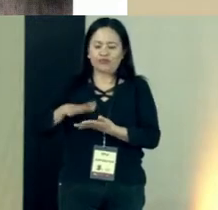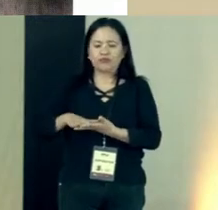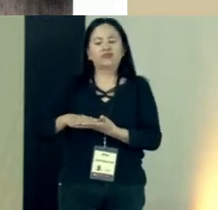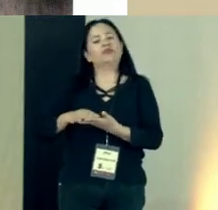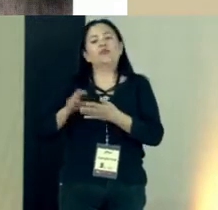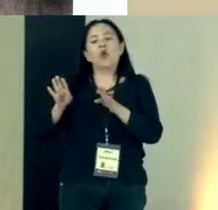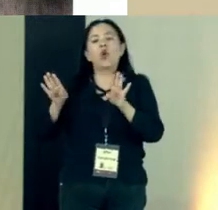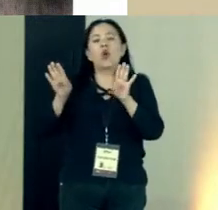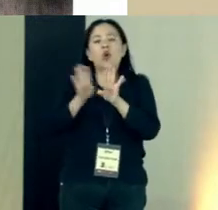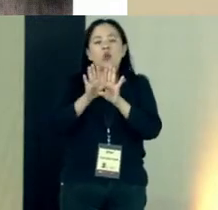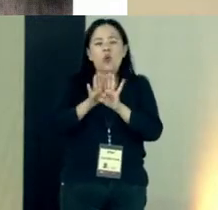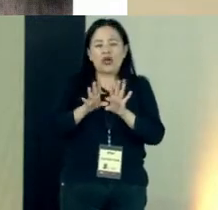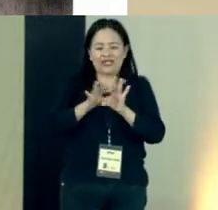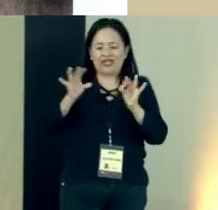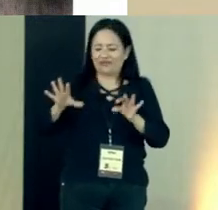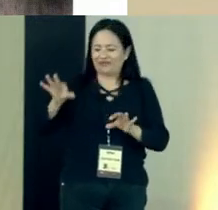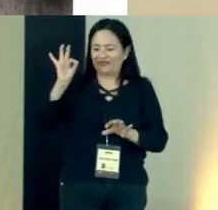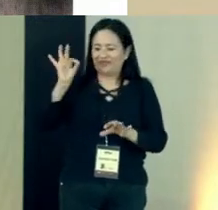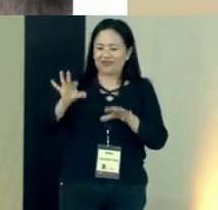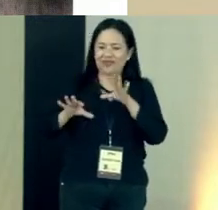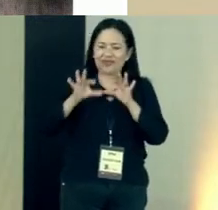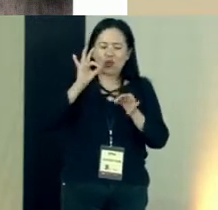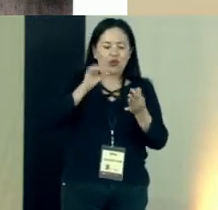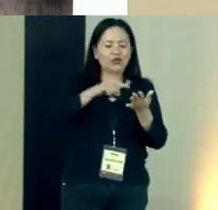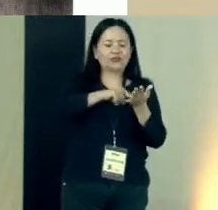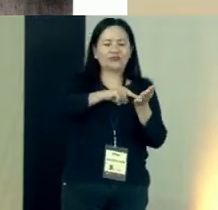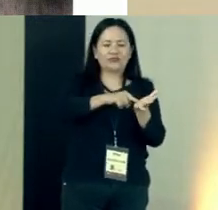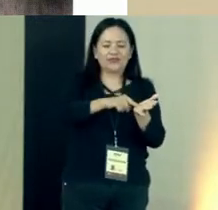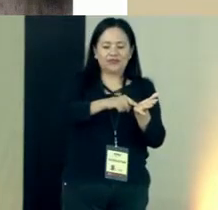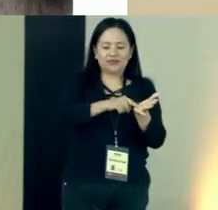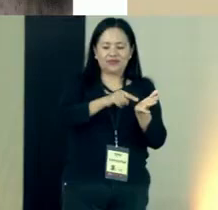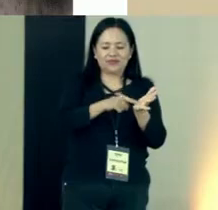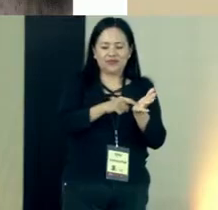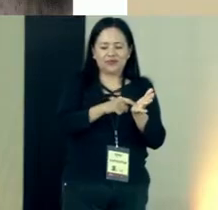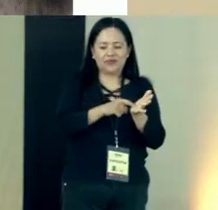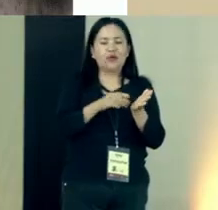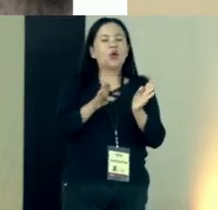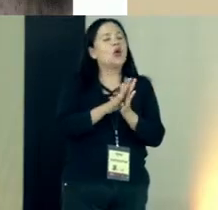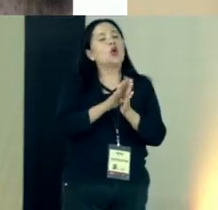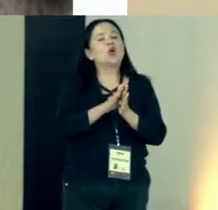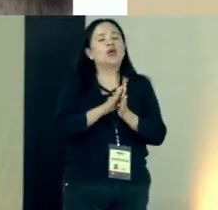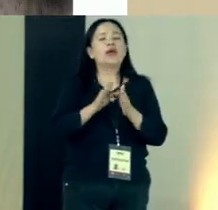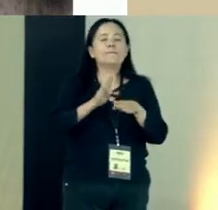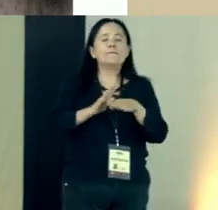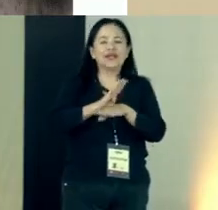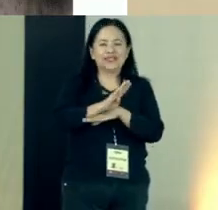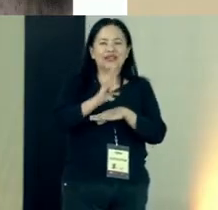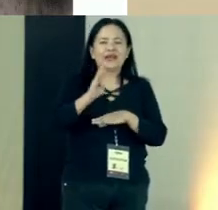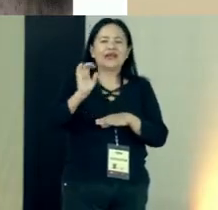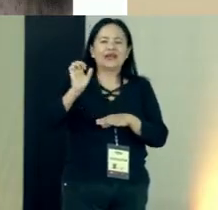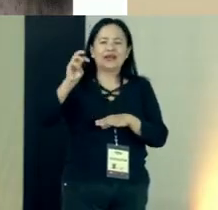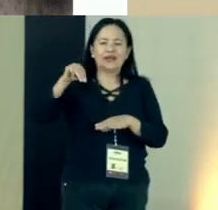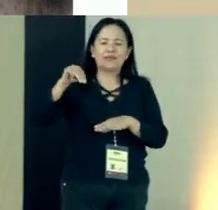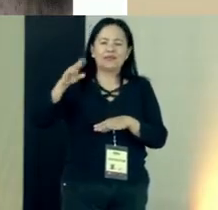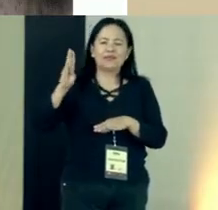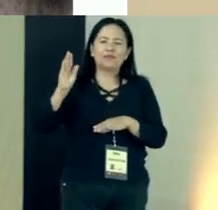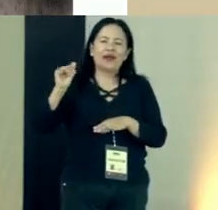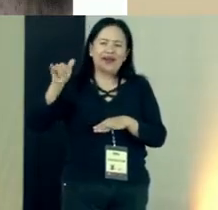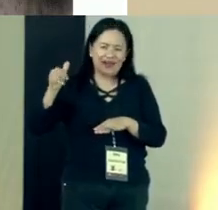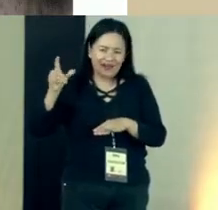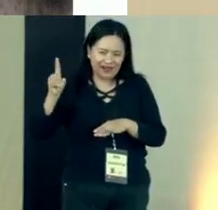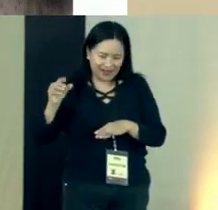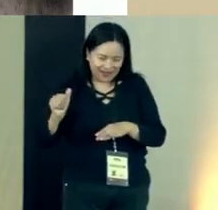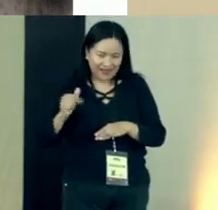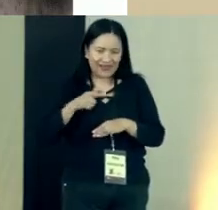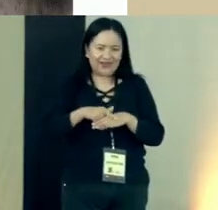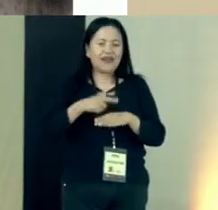como esta selección, ¿no? Esta edición se hizo en coedición con la Embajada de Brasil, ¿no? Y le parecía a Paula muy